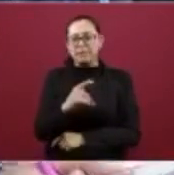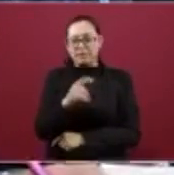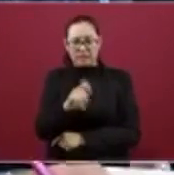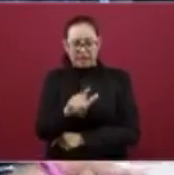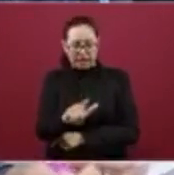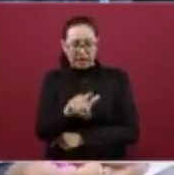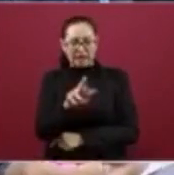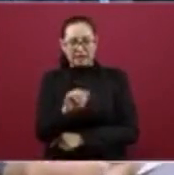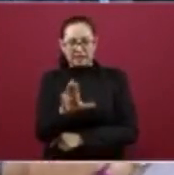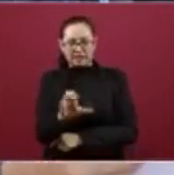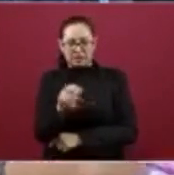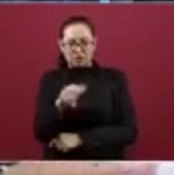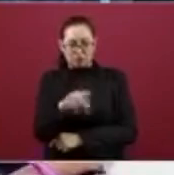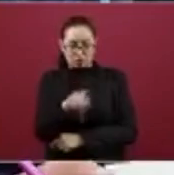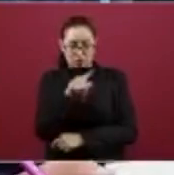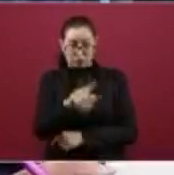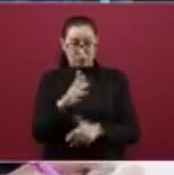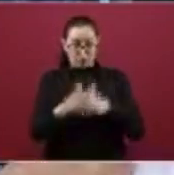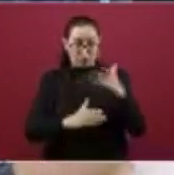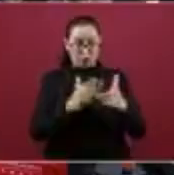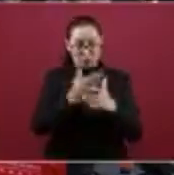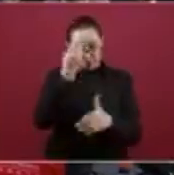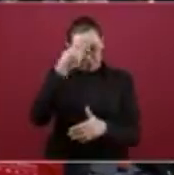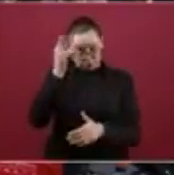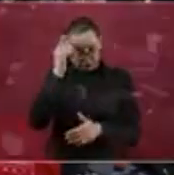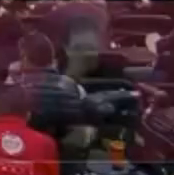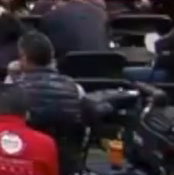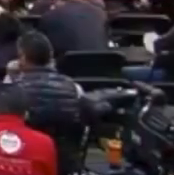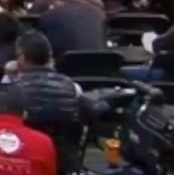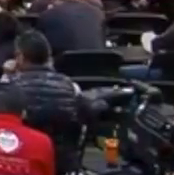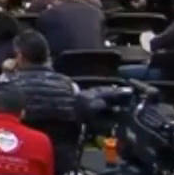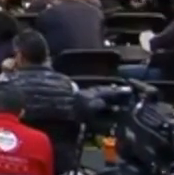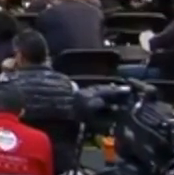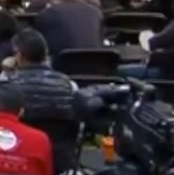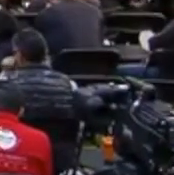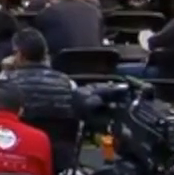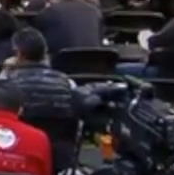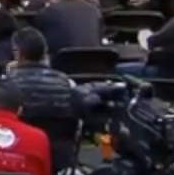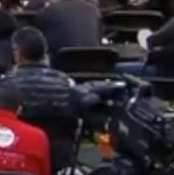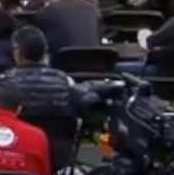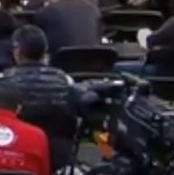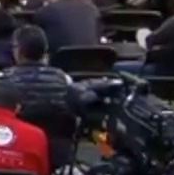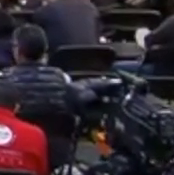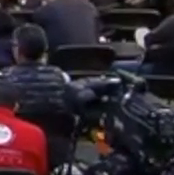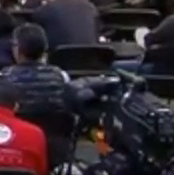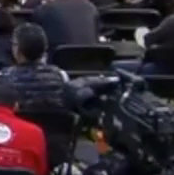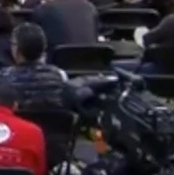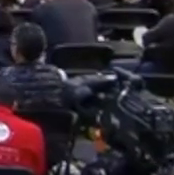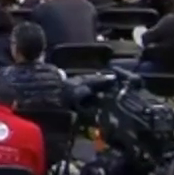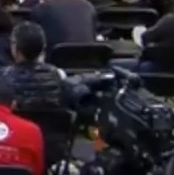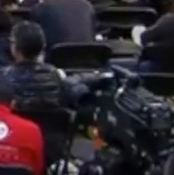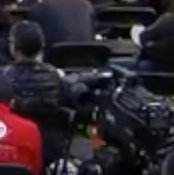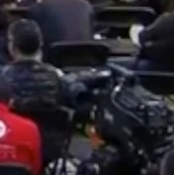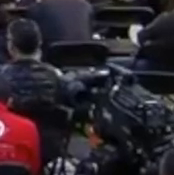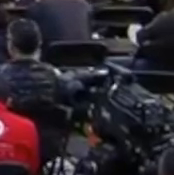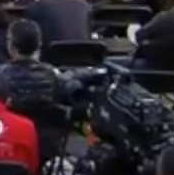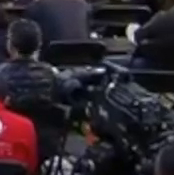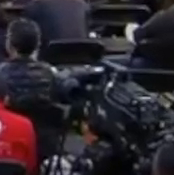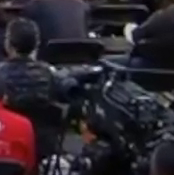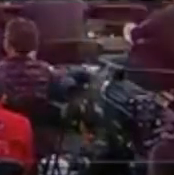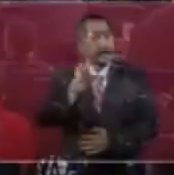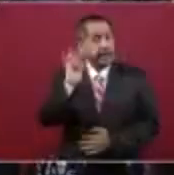es cierto que asistió a este bautizo el sábado pasado en Morelos, y en caso de ser